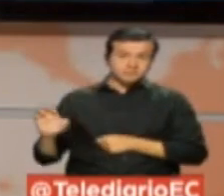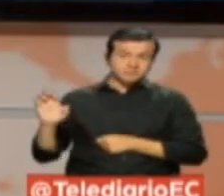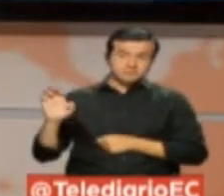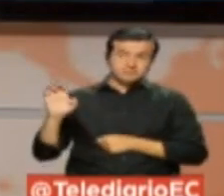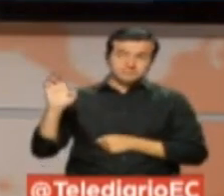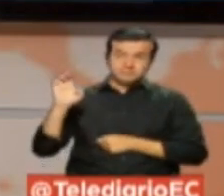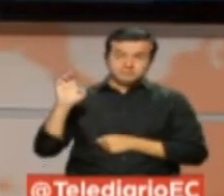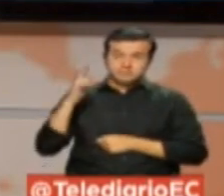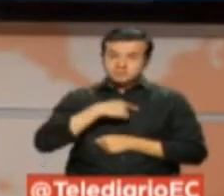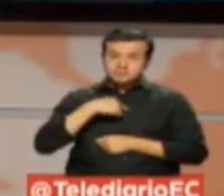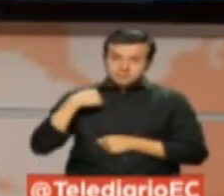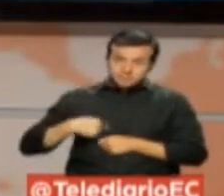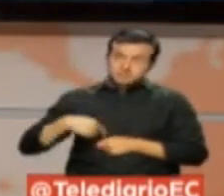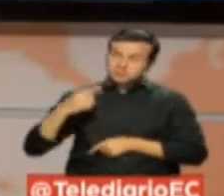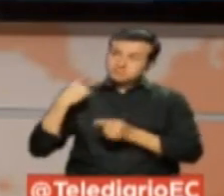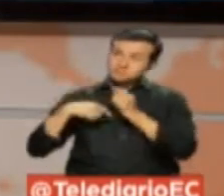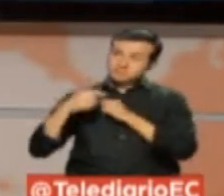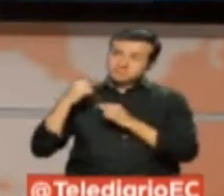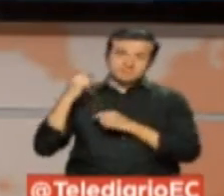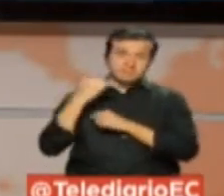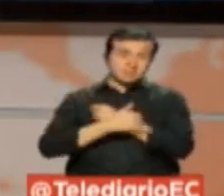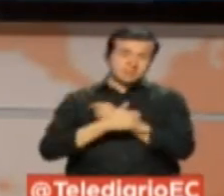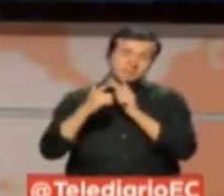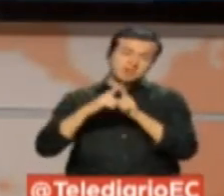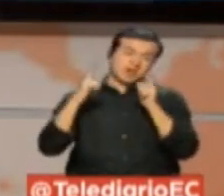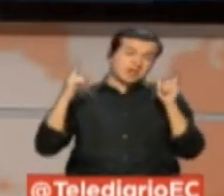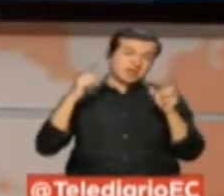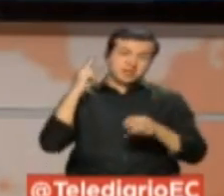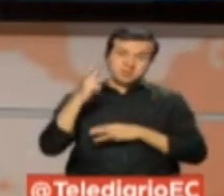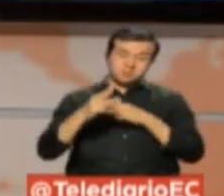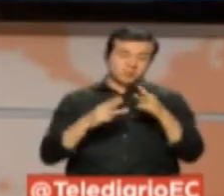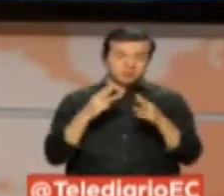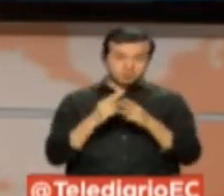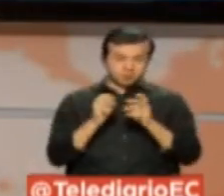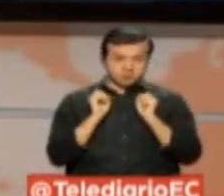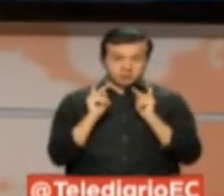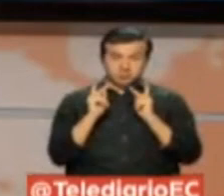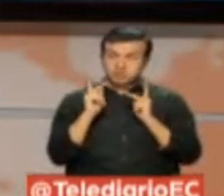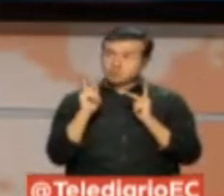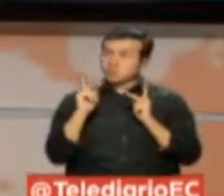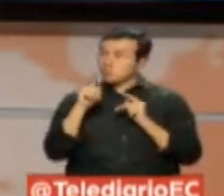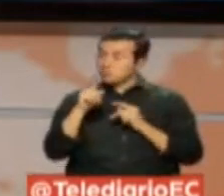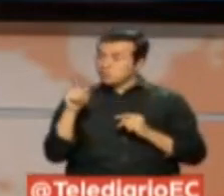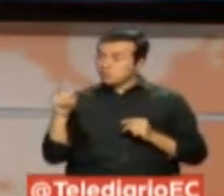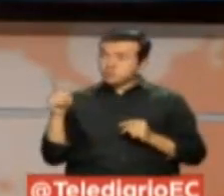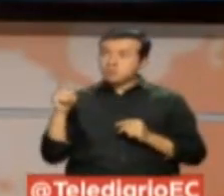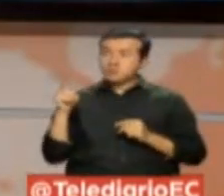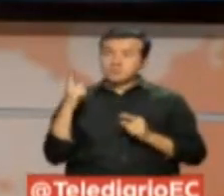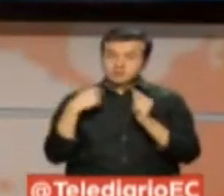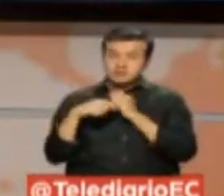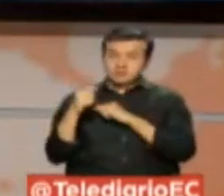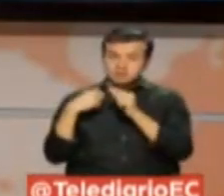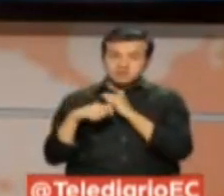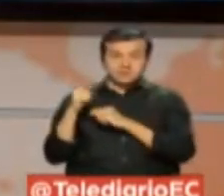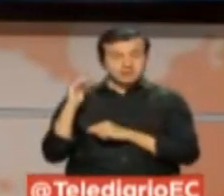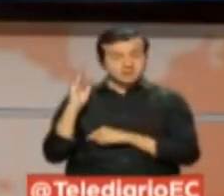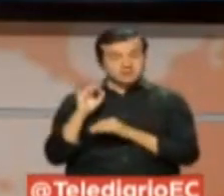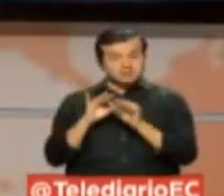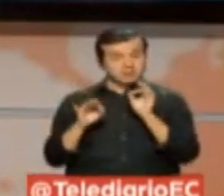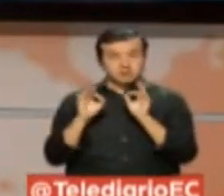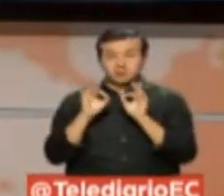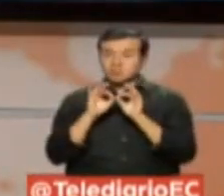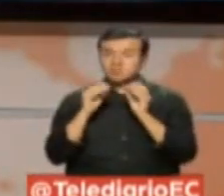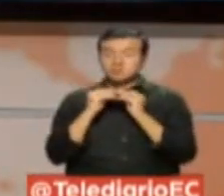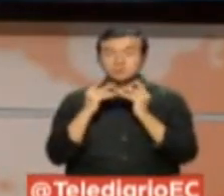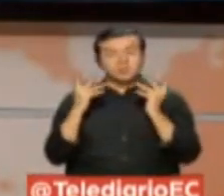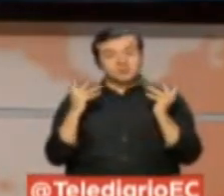usted bien decía, el país más grande que existe en el planeta, la oportunidad de encontrar nichos de consumo importantes y